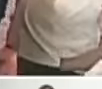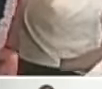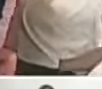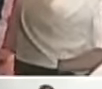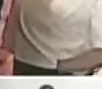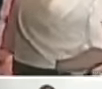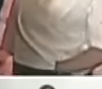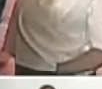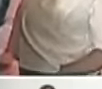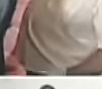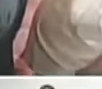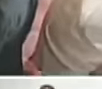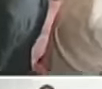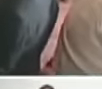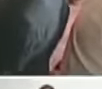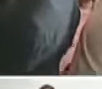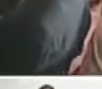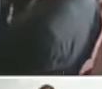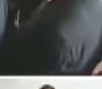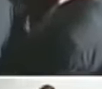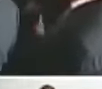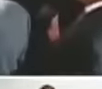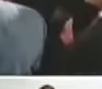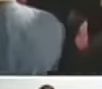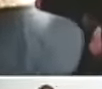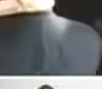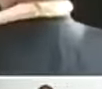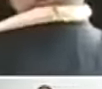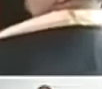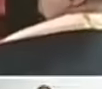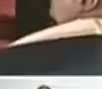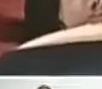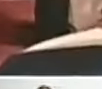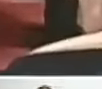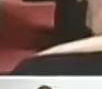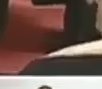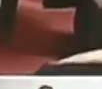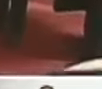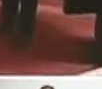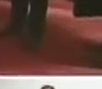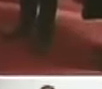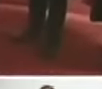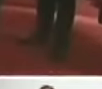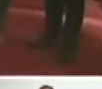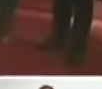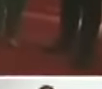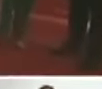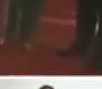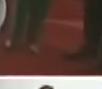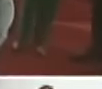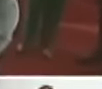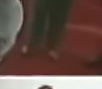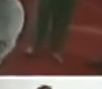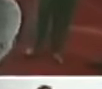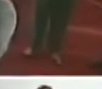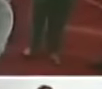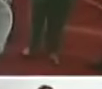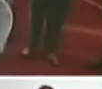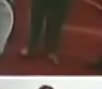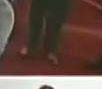calles y continuar defendiendo este territorio que le pertenece en un nacional, que se sienta el